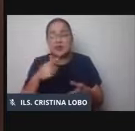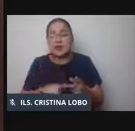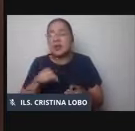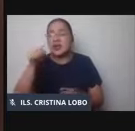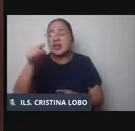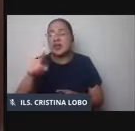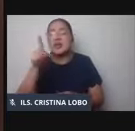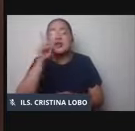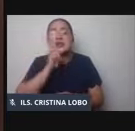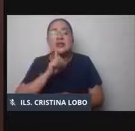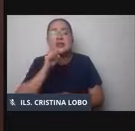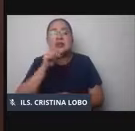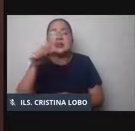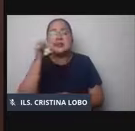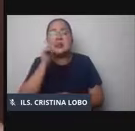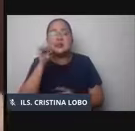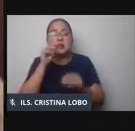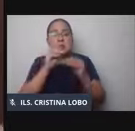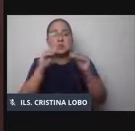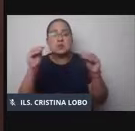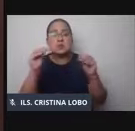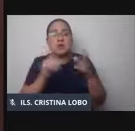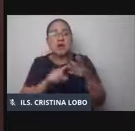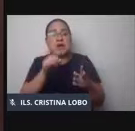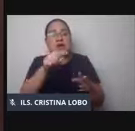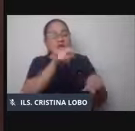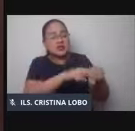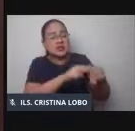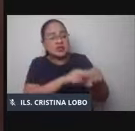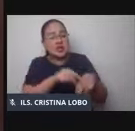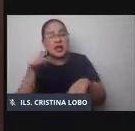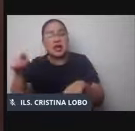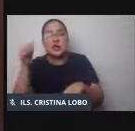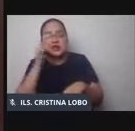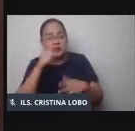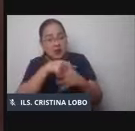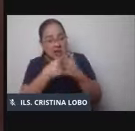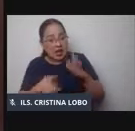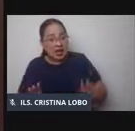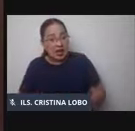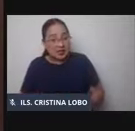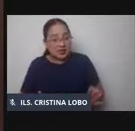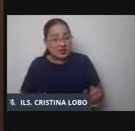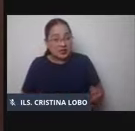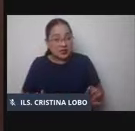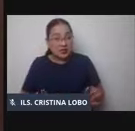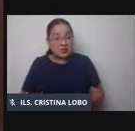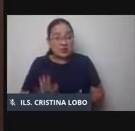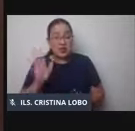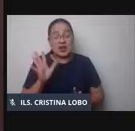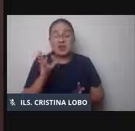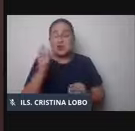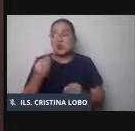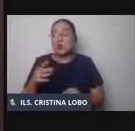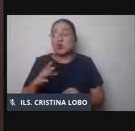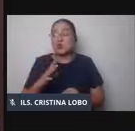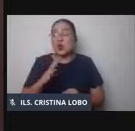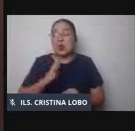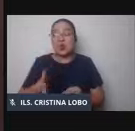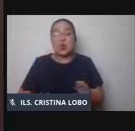está calladita o la que siempre está sentadita o la que siempre, ¿no? Estas actitudes, presumir mucho de las